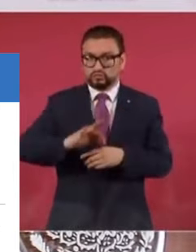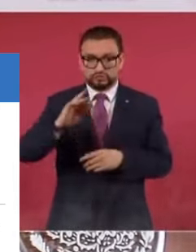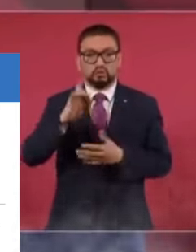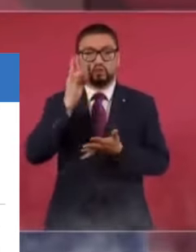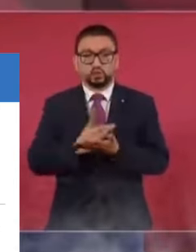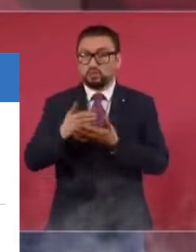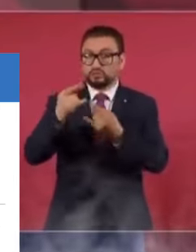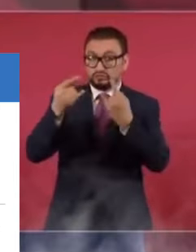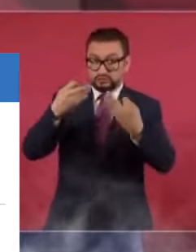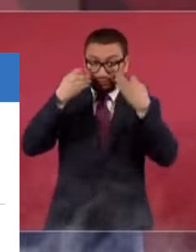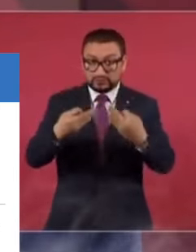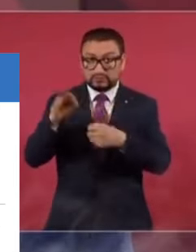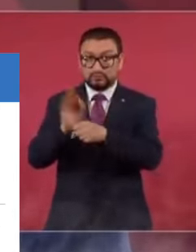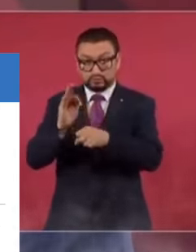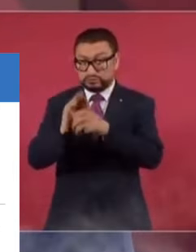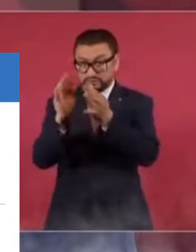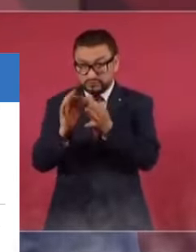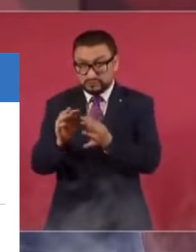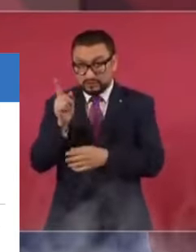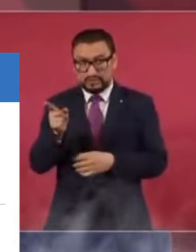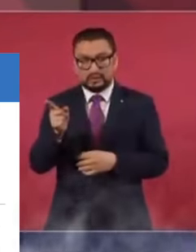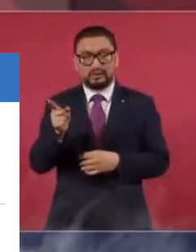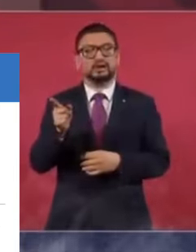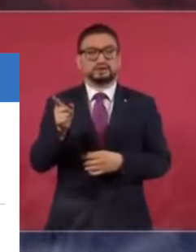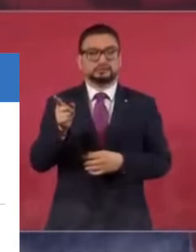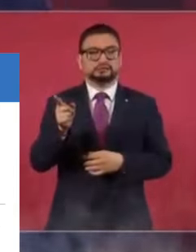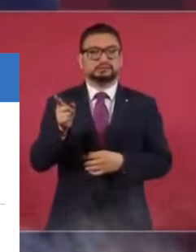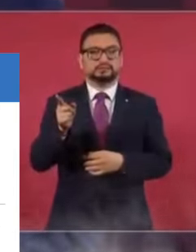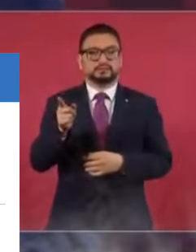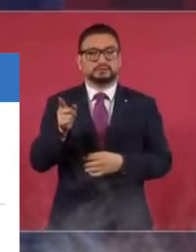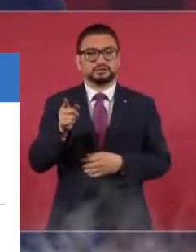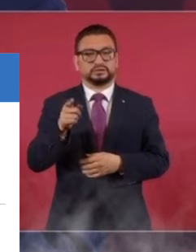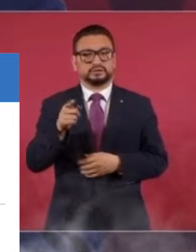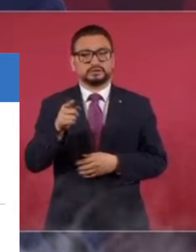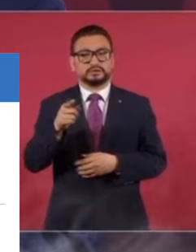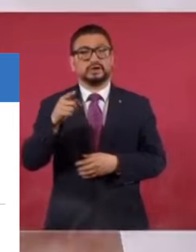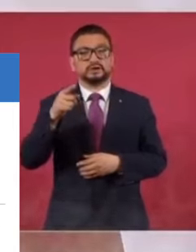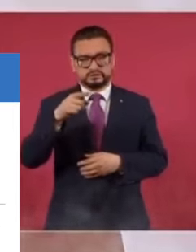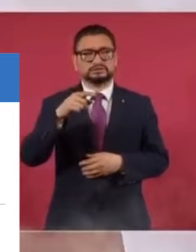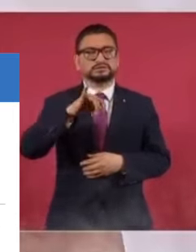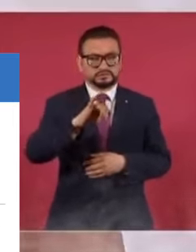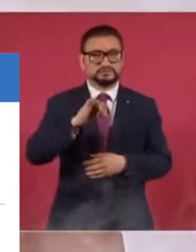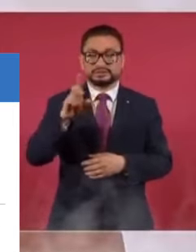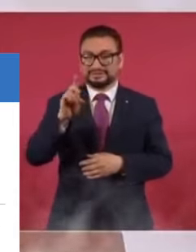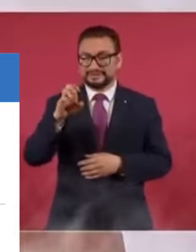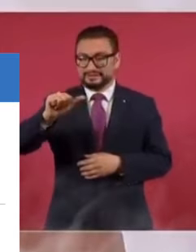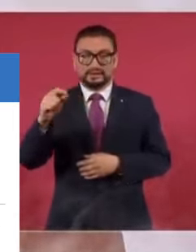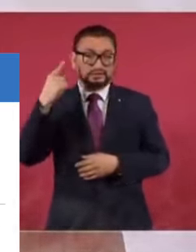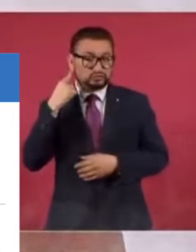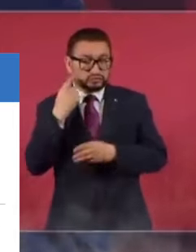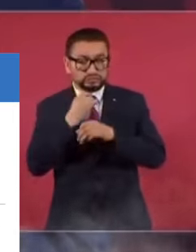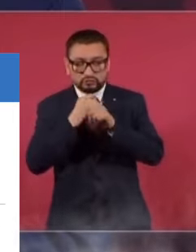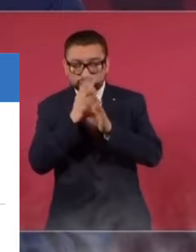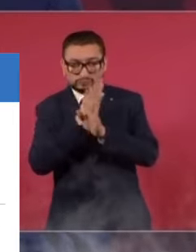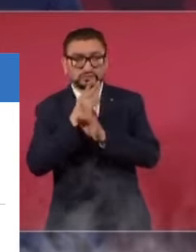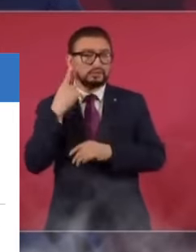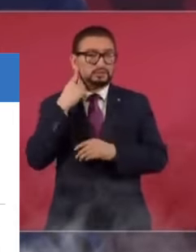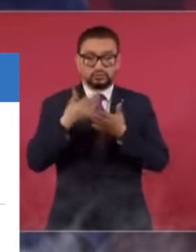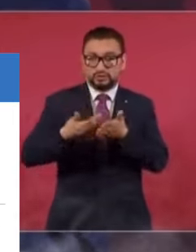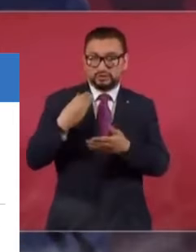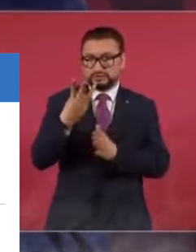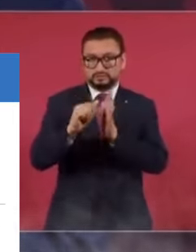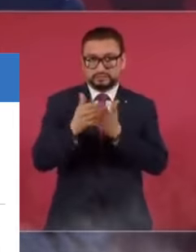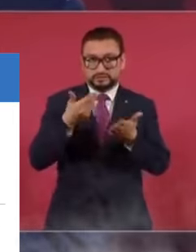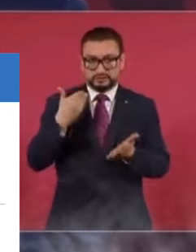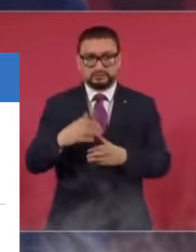solo por versiones de testigos protegidos, de que hubieron escuchas de la DEA 3 meses antes de